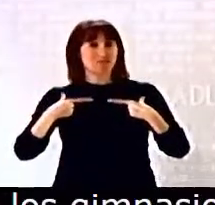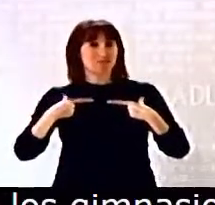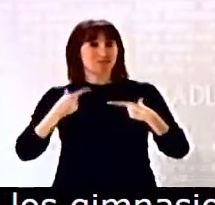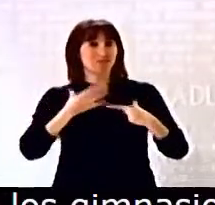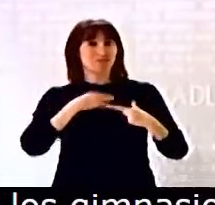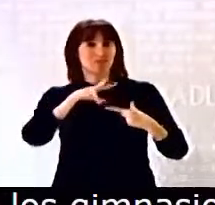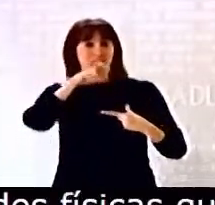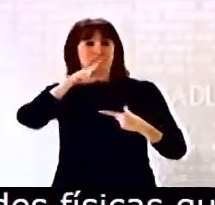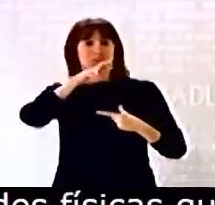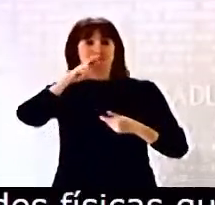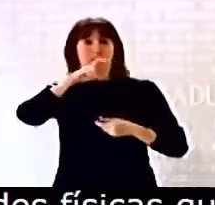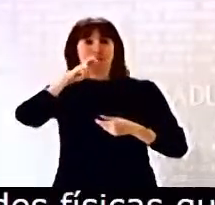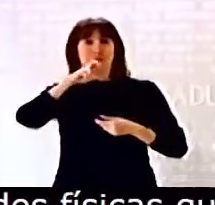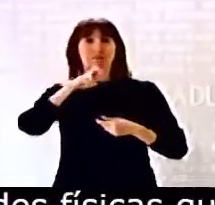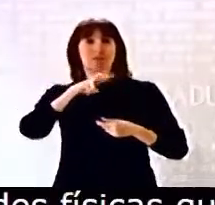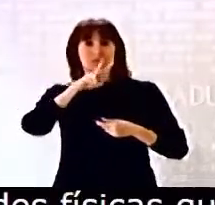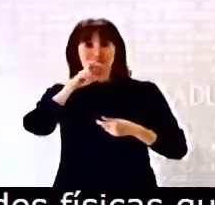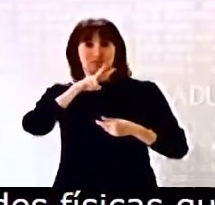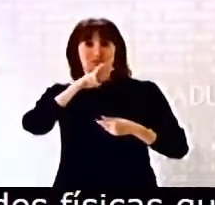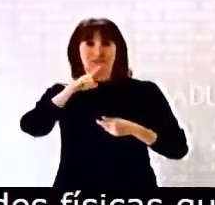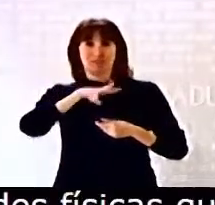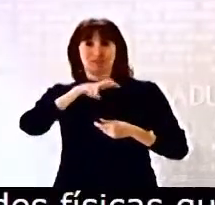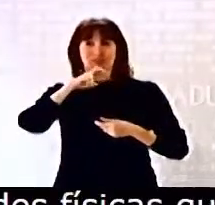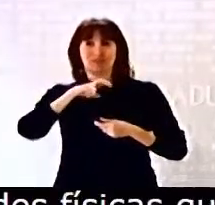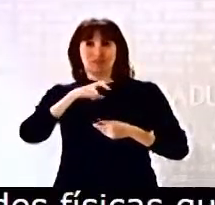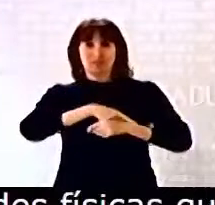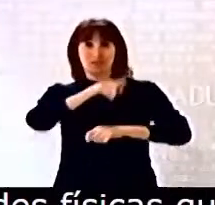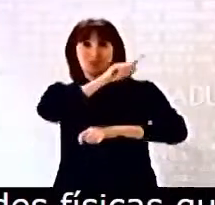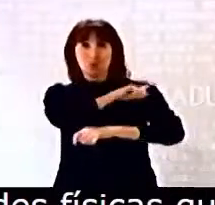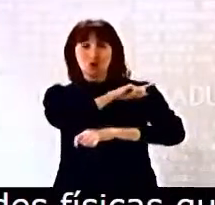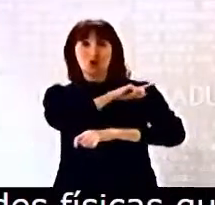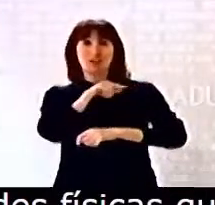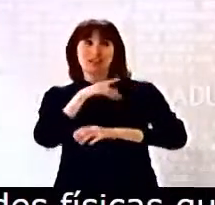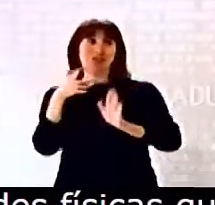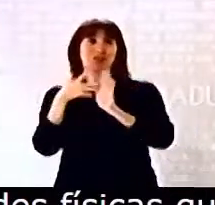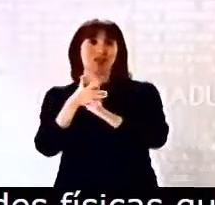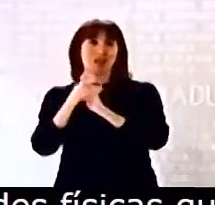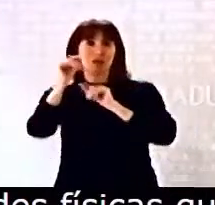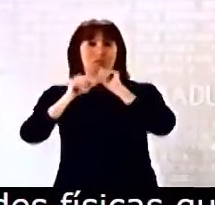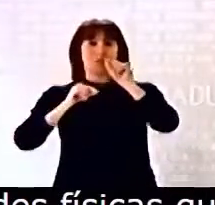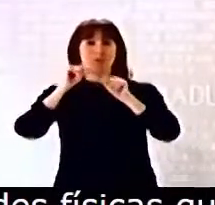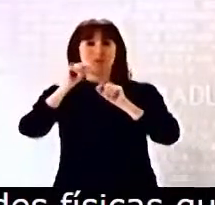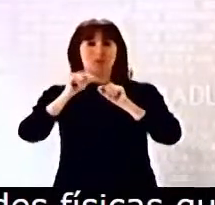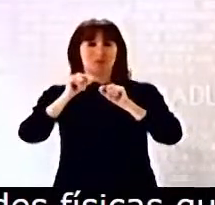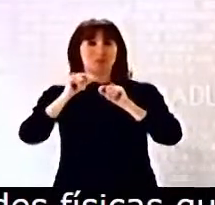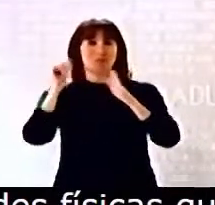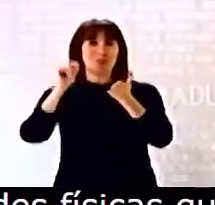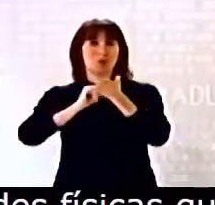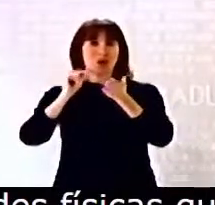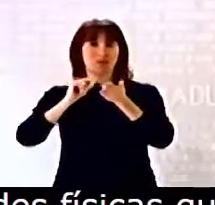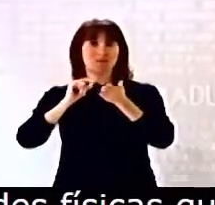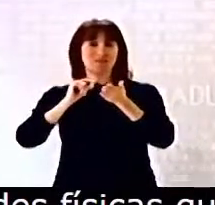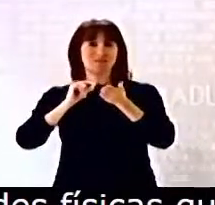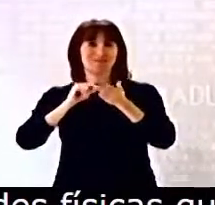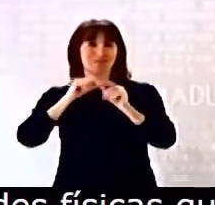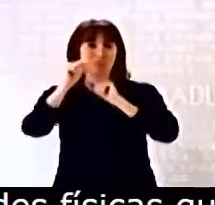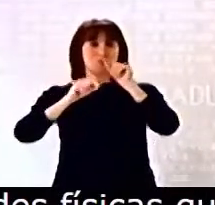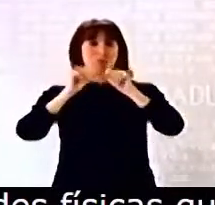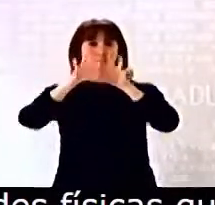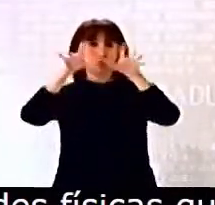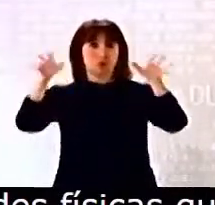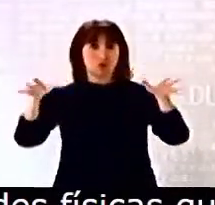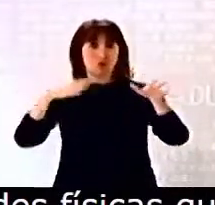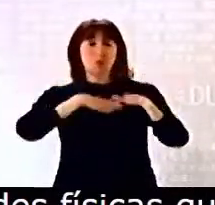la respiración y con el incremento de la respiración se incrementa también las posibilidades de